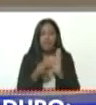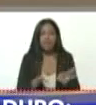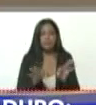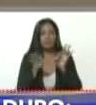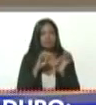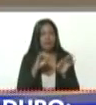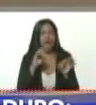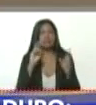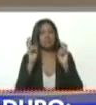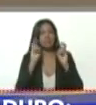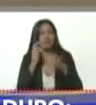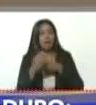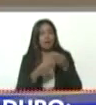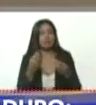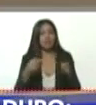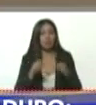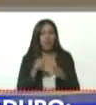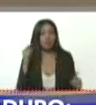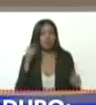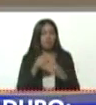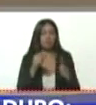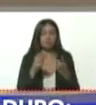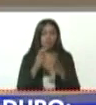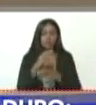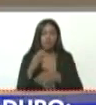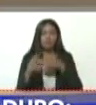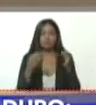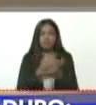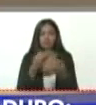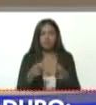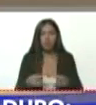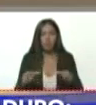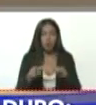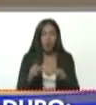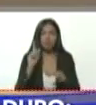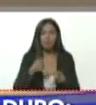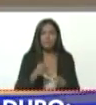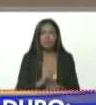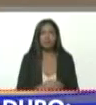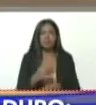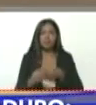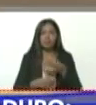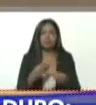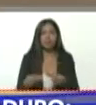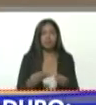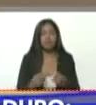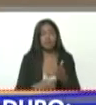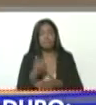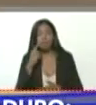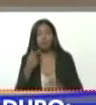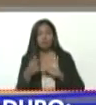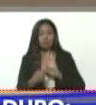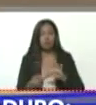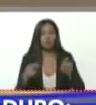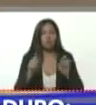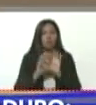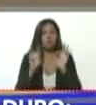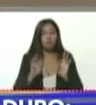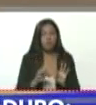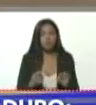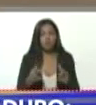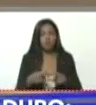cada tema a tratarse, a fin de perfeccionar su contenido, aplicación y ejecución, además de adecuarlo al